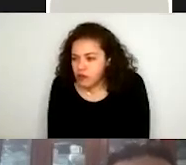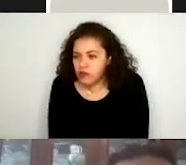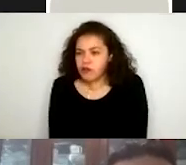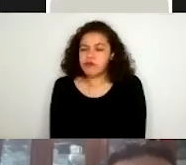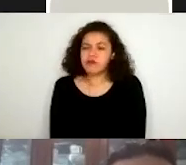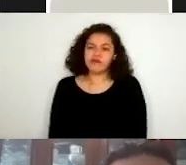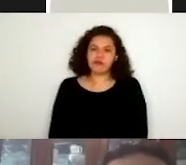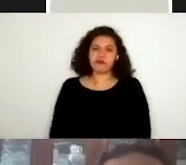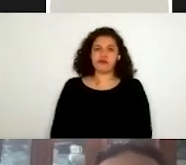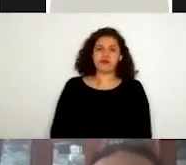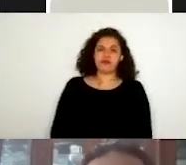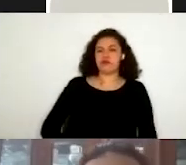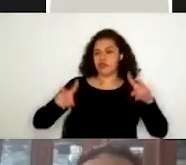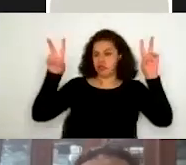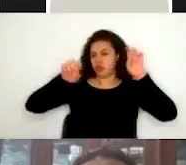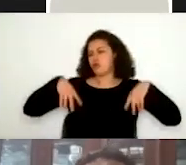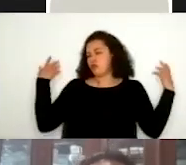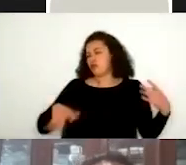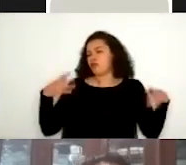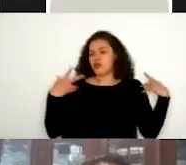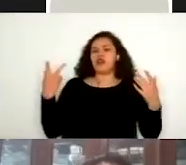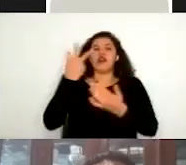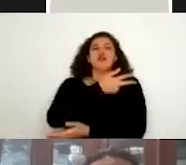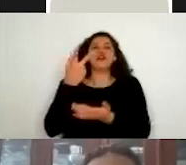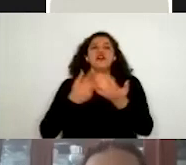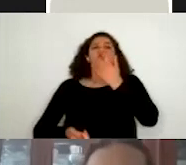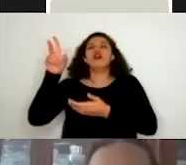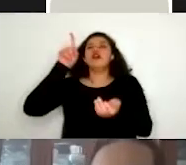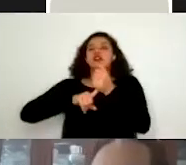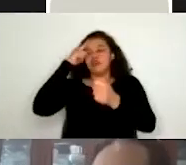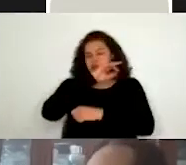Tema súper importante de nuestro programa interno de protección civil.